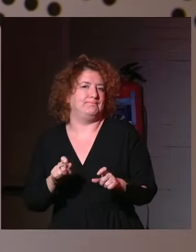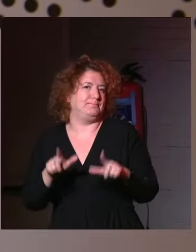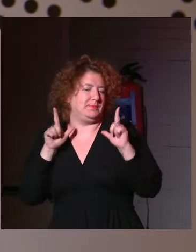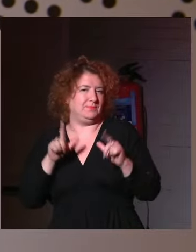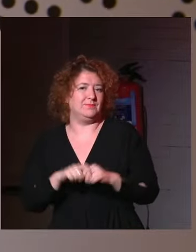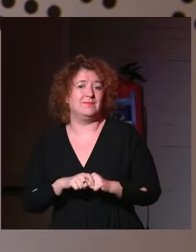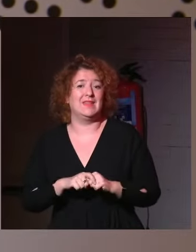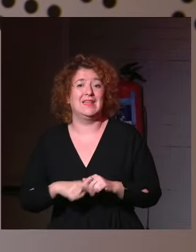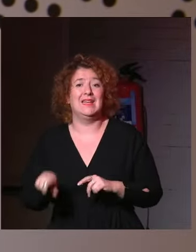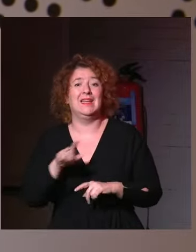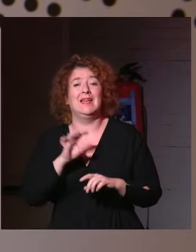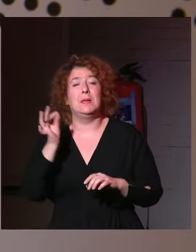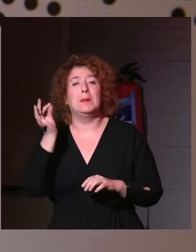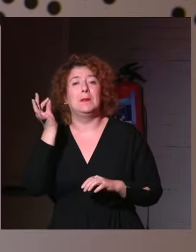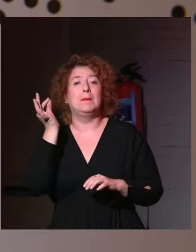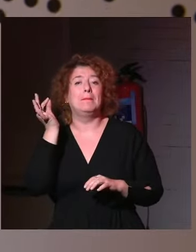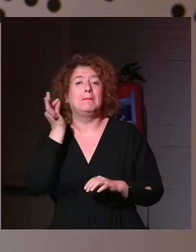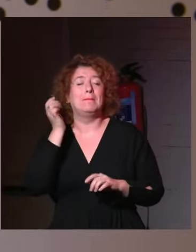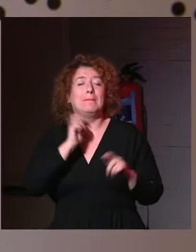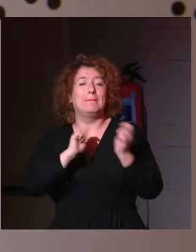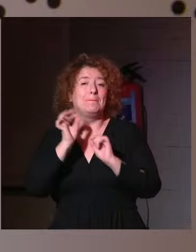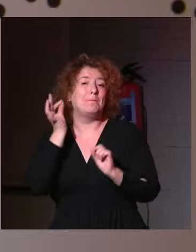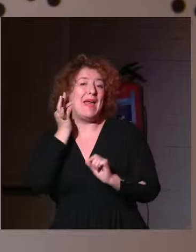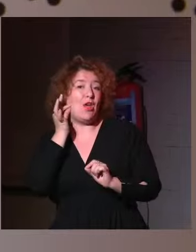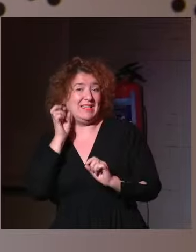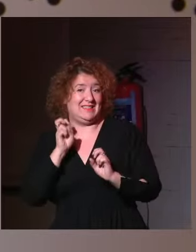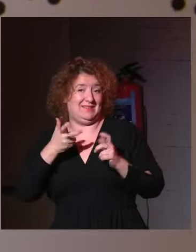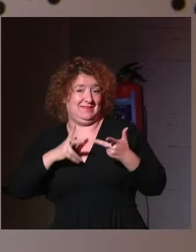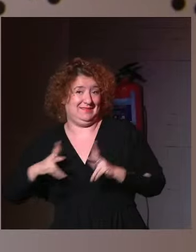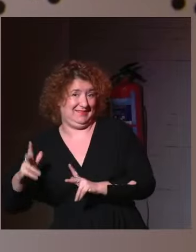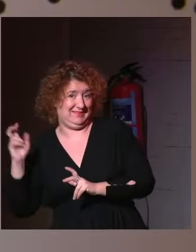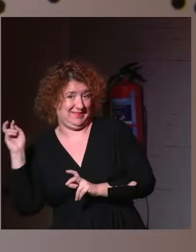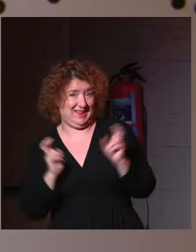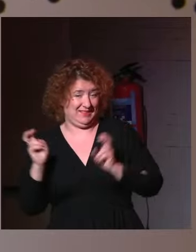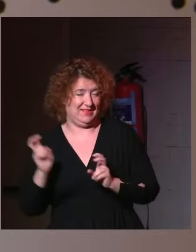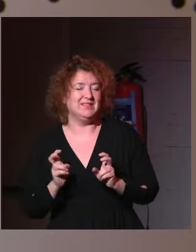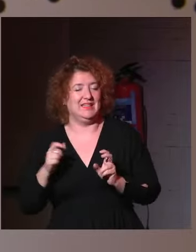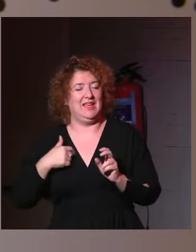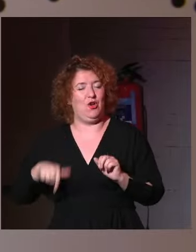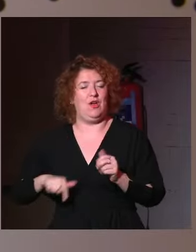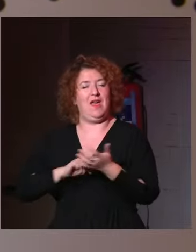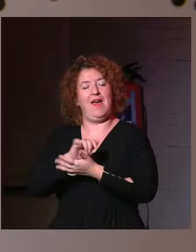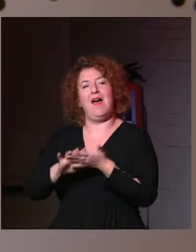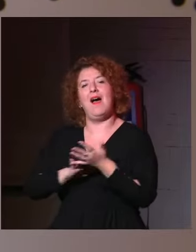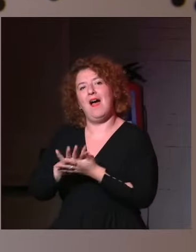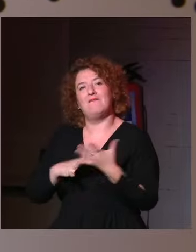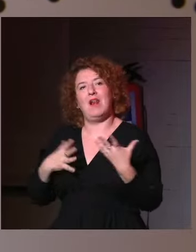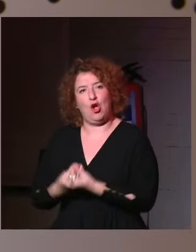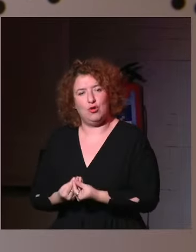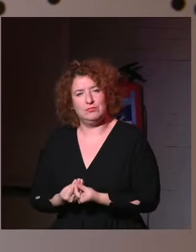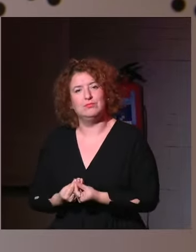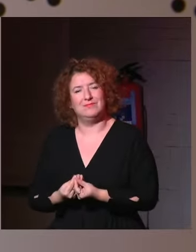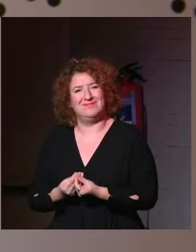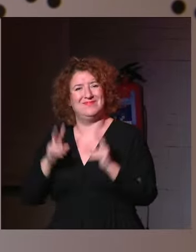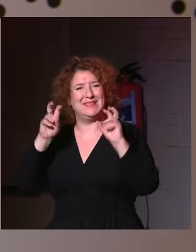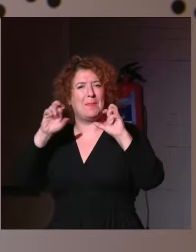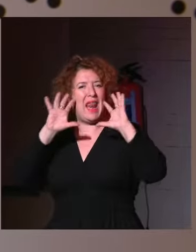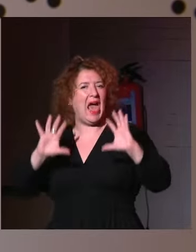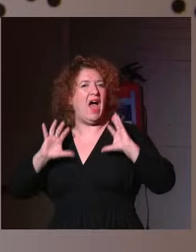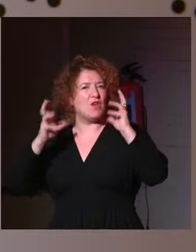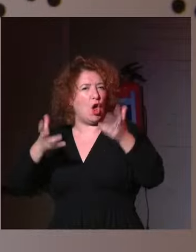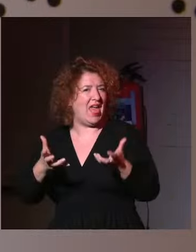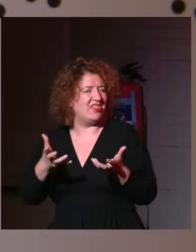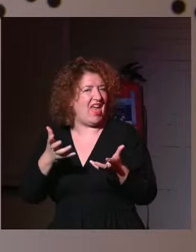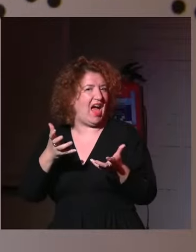las periodistas que me acompañan y con las que vamos a hablar esta tarde de de esta violencia